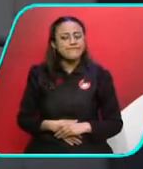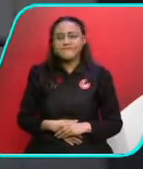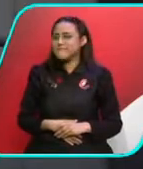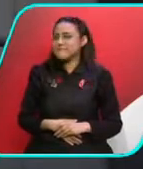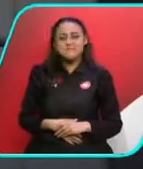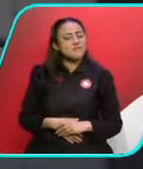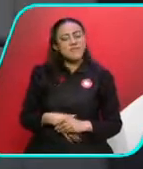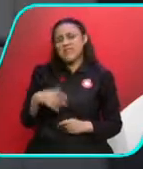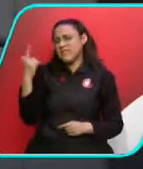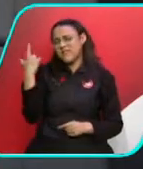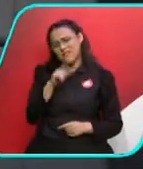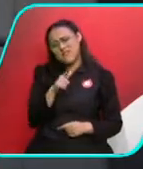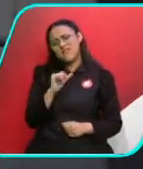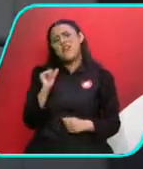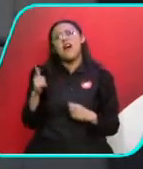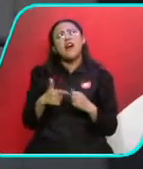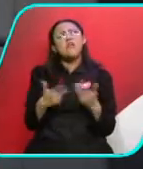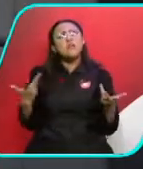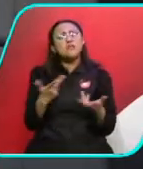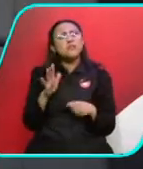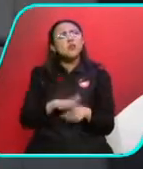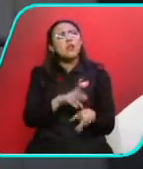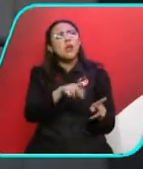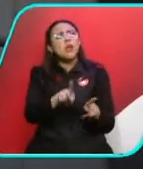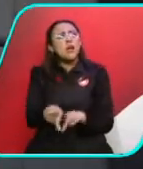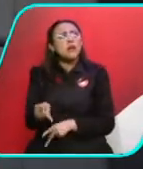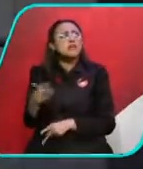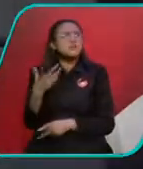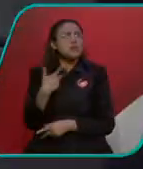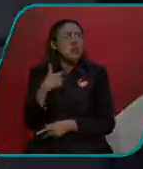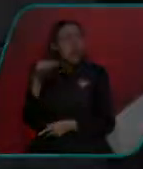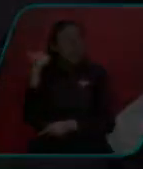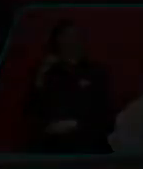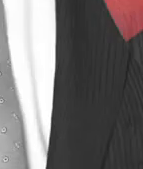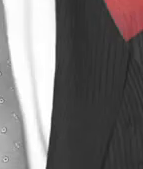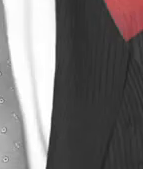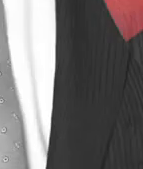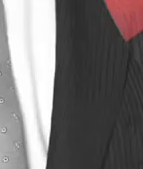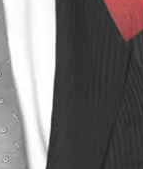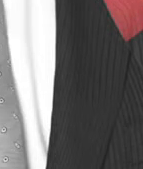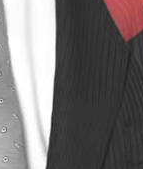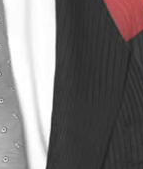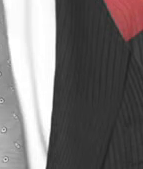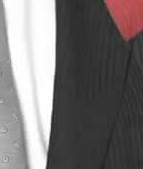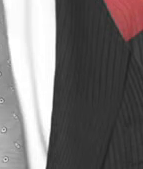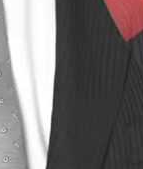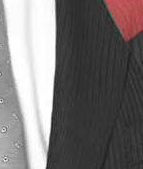Ay, jefe, hagamos algo por las playas de Acapulco. Esa zona las playas de toda la República.